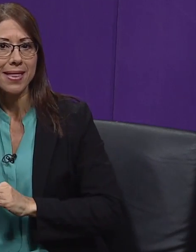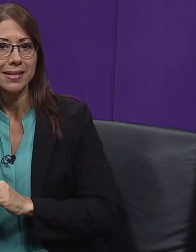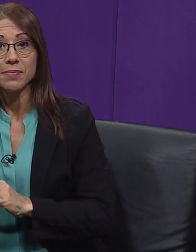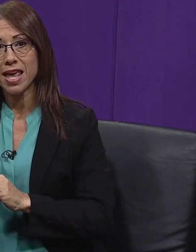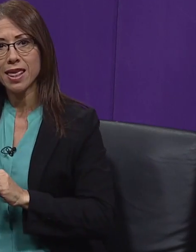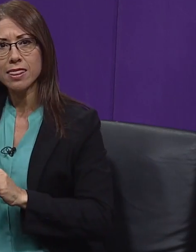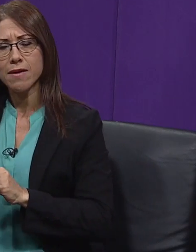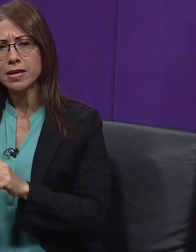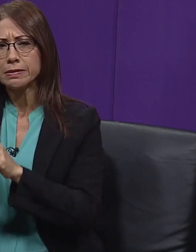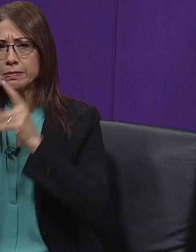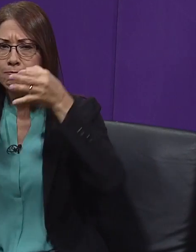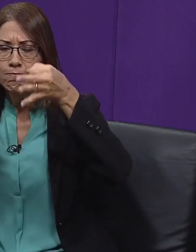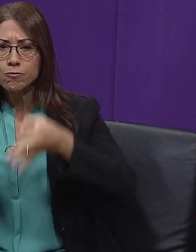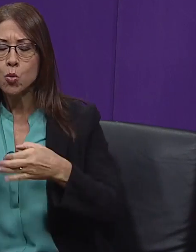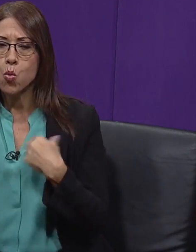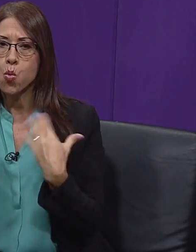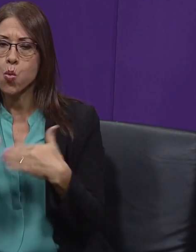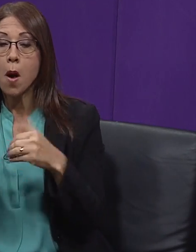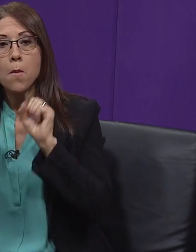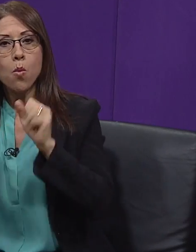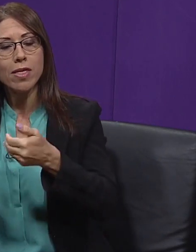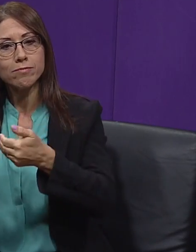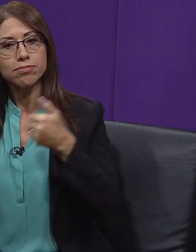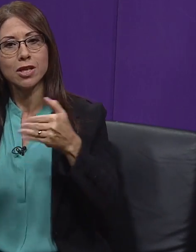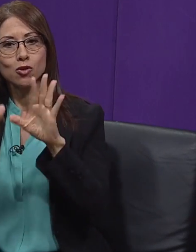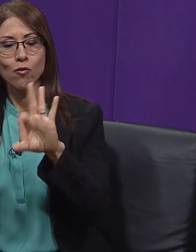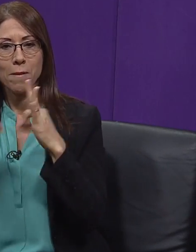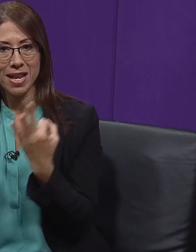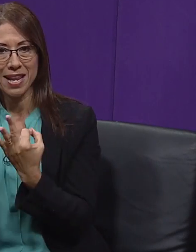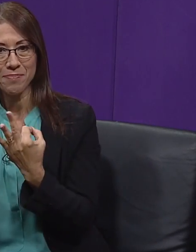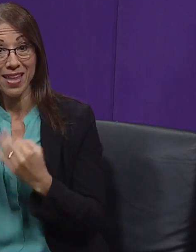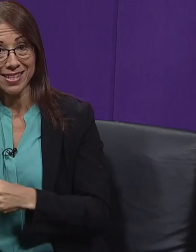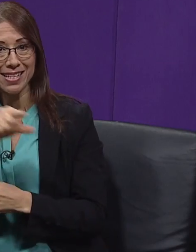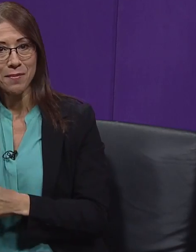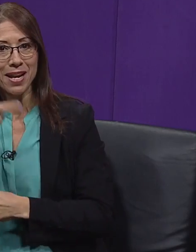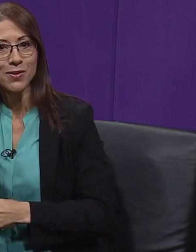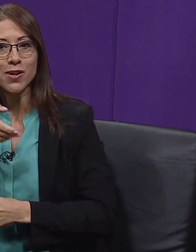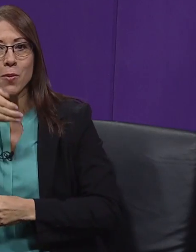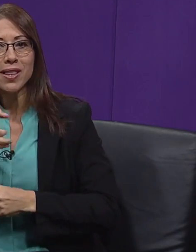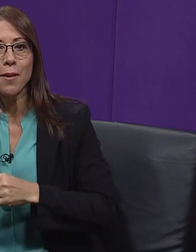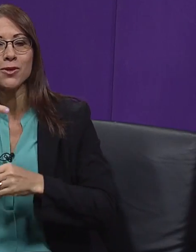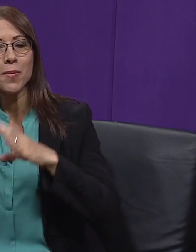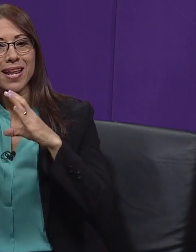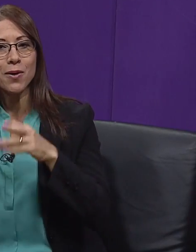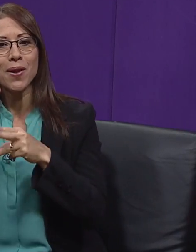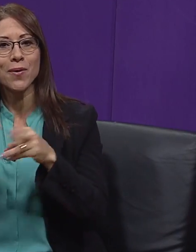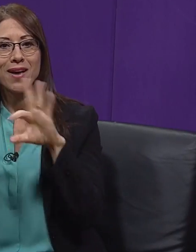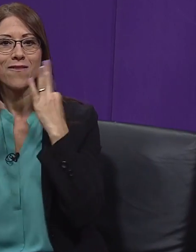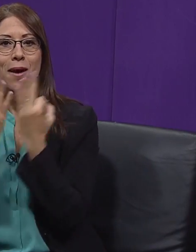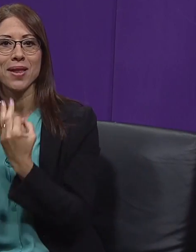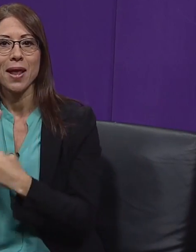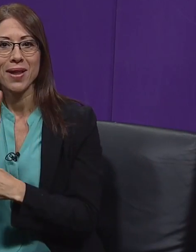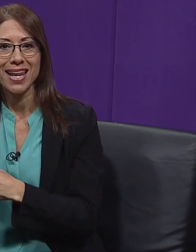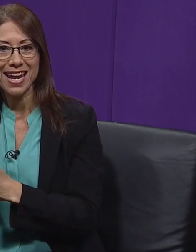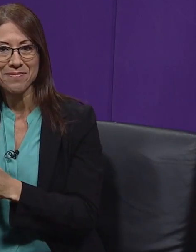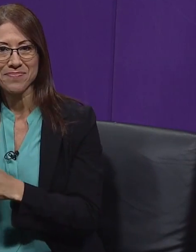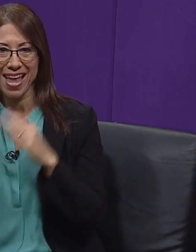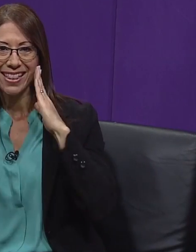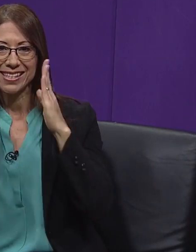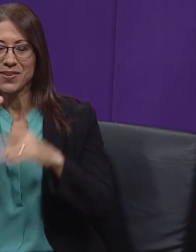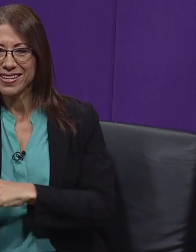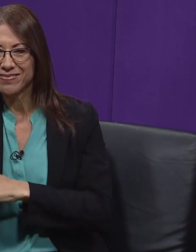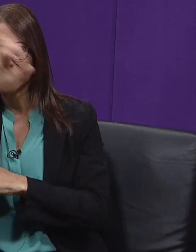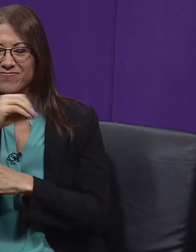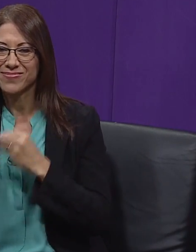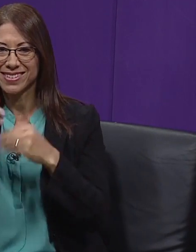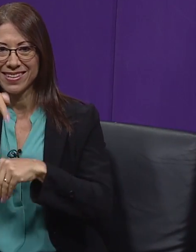deberá tomar una fuerte decisión que podría alejarle de su familia. Esta semana le recomendamos la película La familia Bélier. Preste atención y